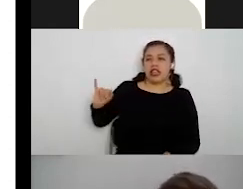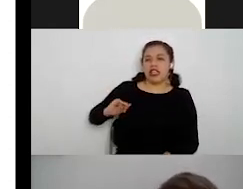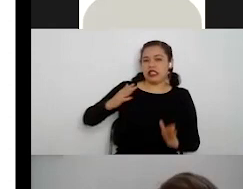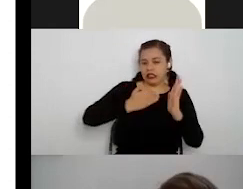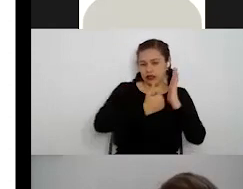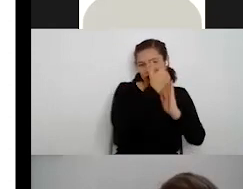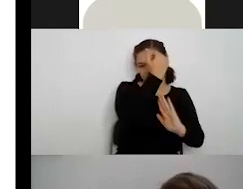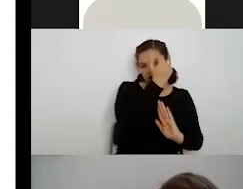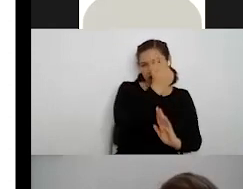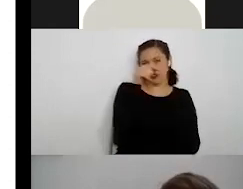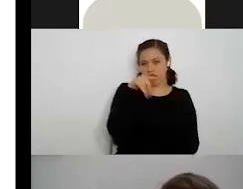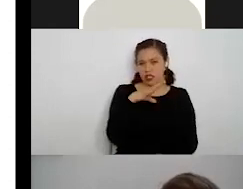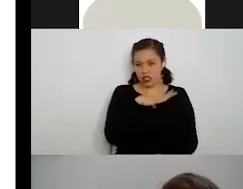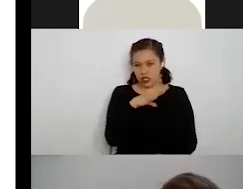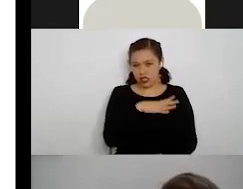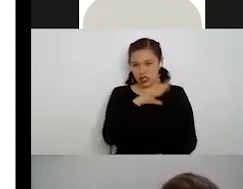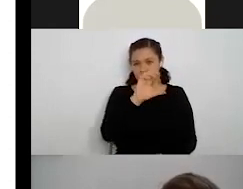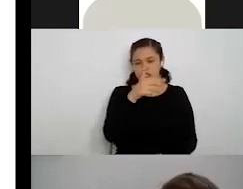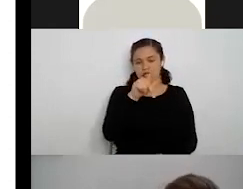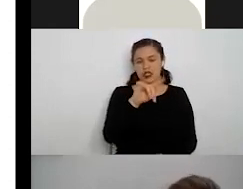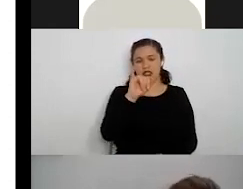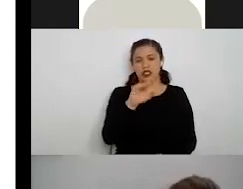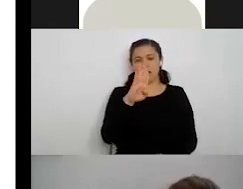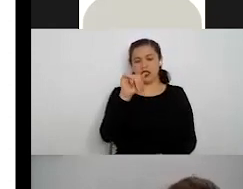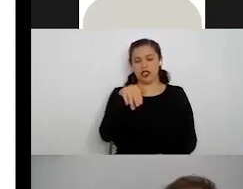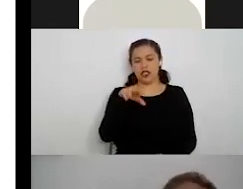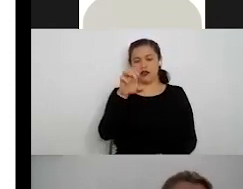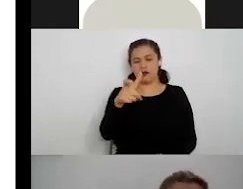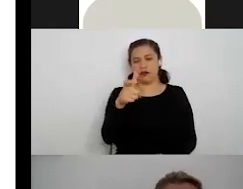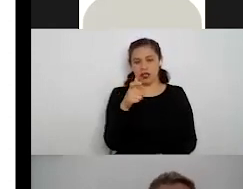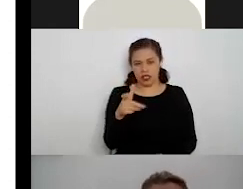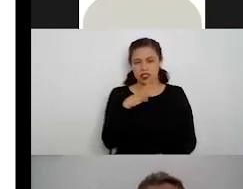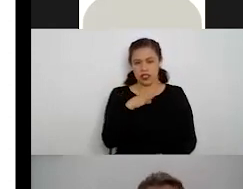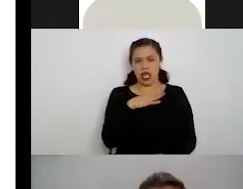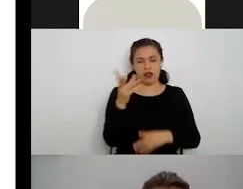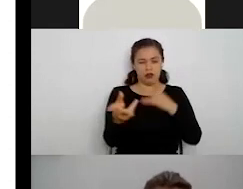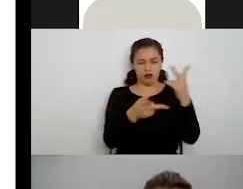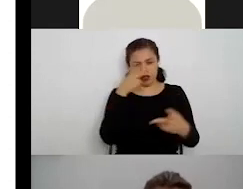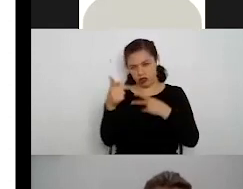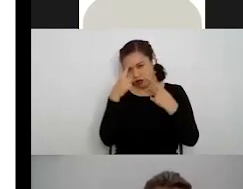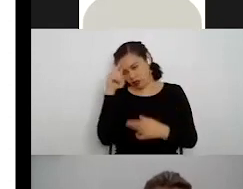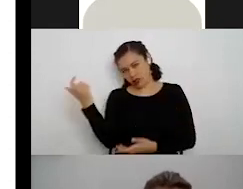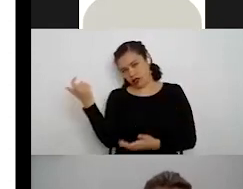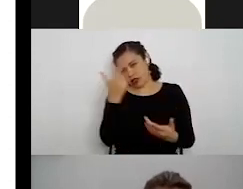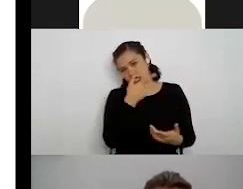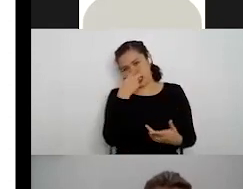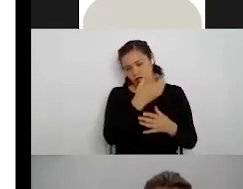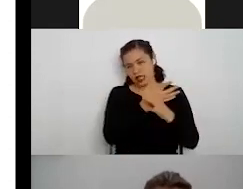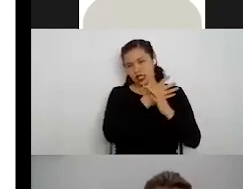que hace Citibanamex, la hace con todas las corredurías financieras y te dice que